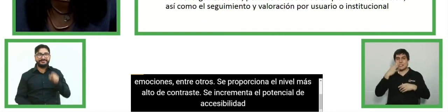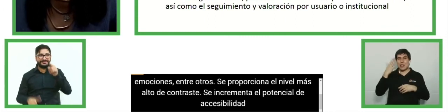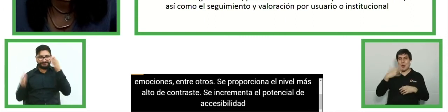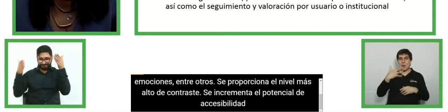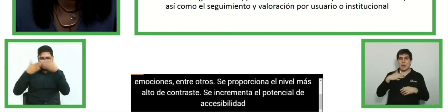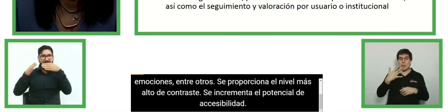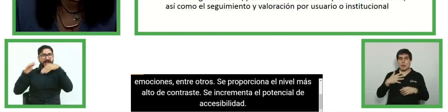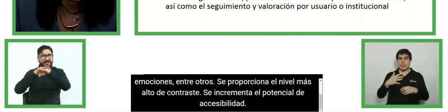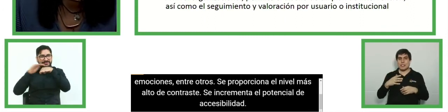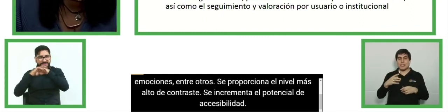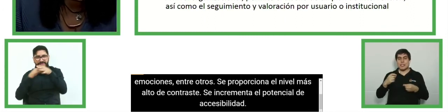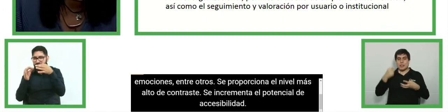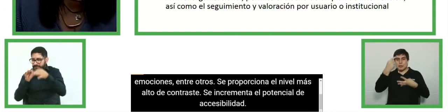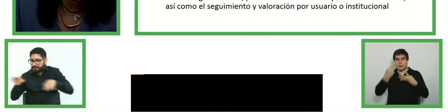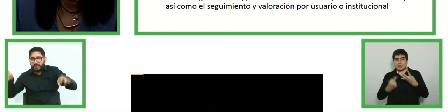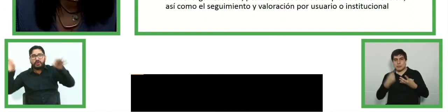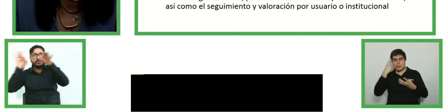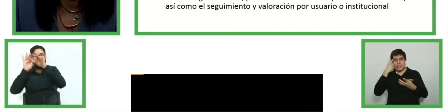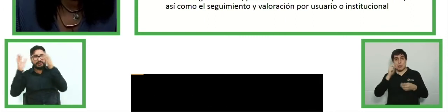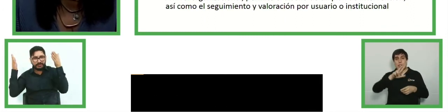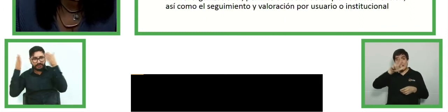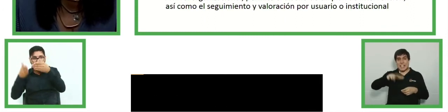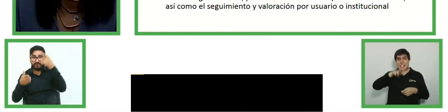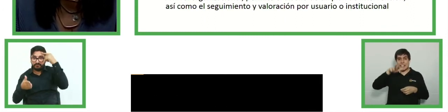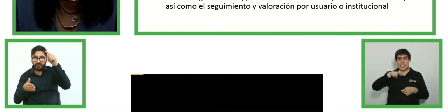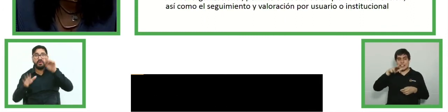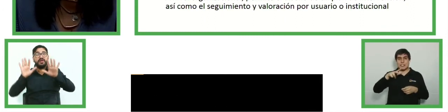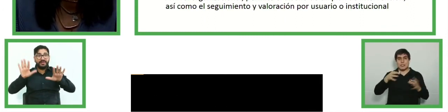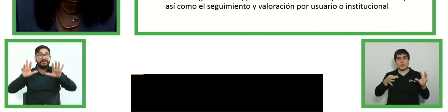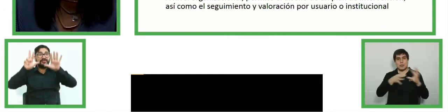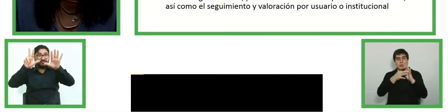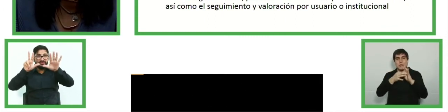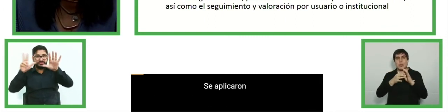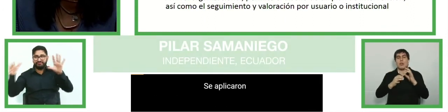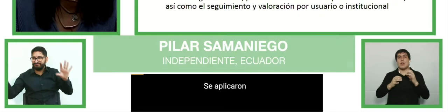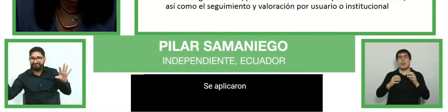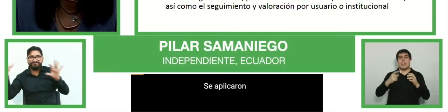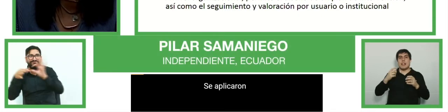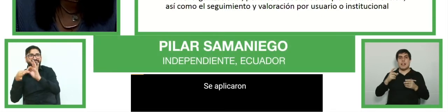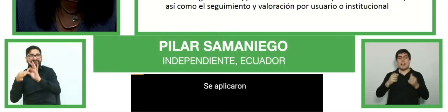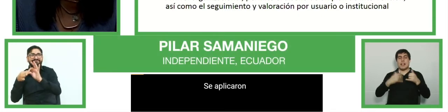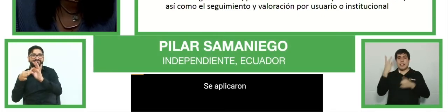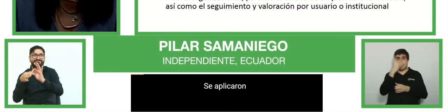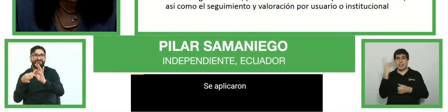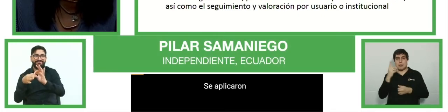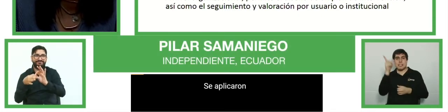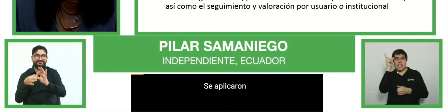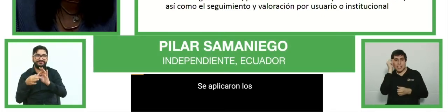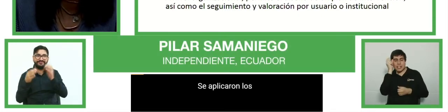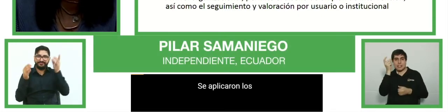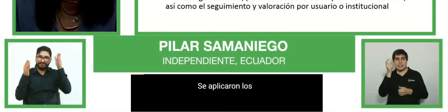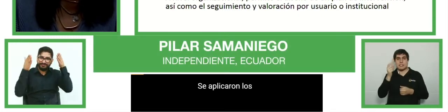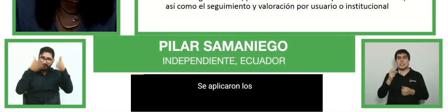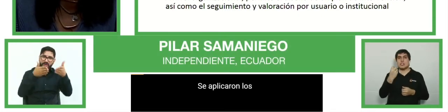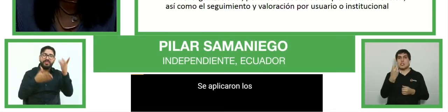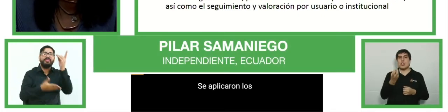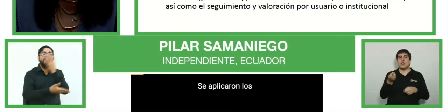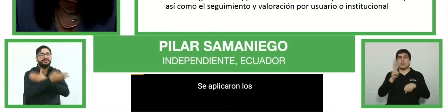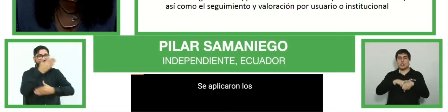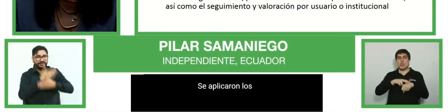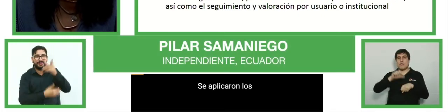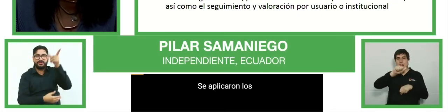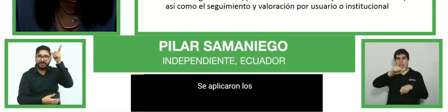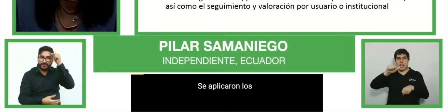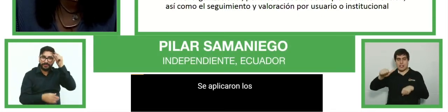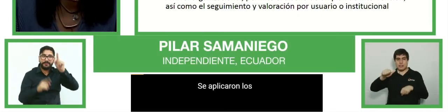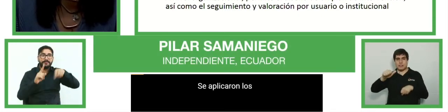esencial, se aplicaron los 18 lineamientos relacionados con la discapacidad intelectual, alcanzando un nivel AA. Y se incorporaron